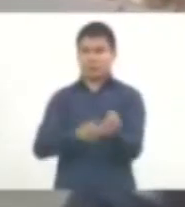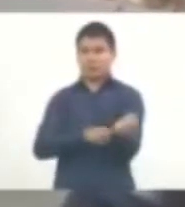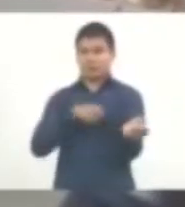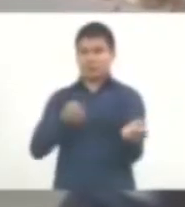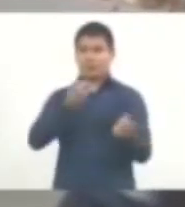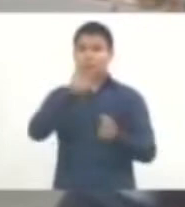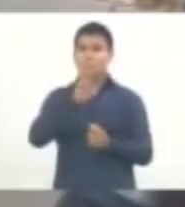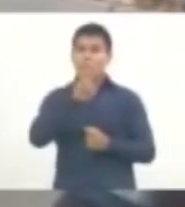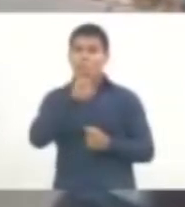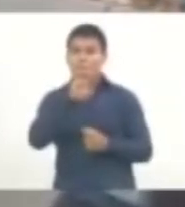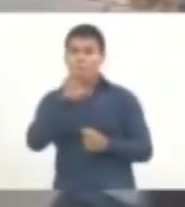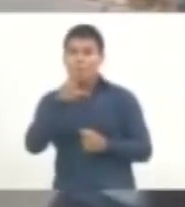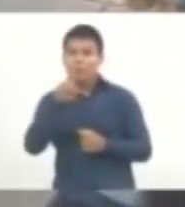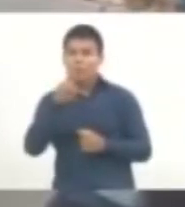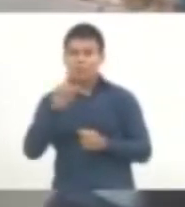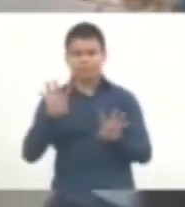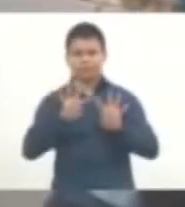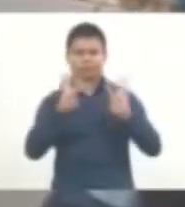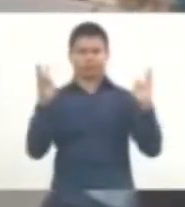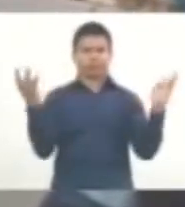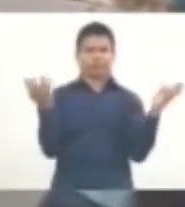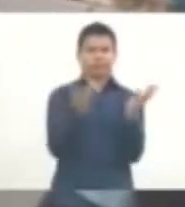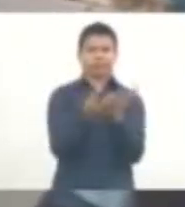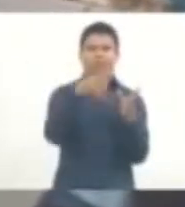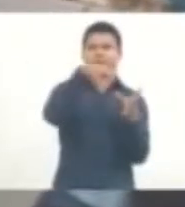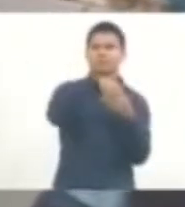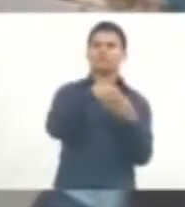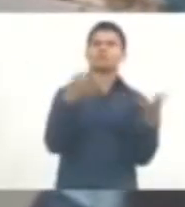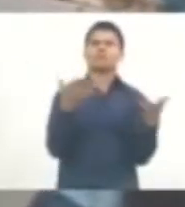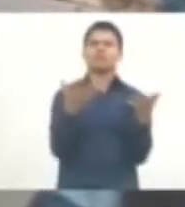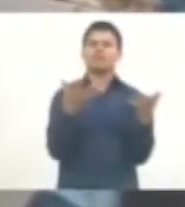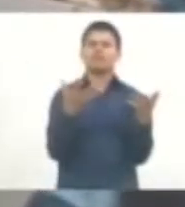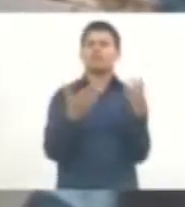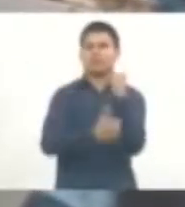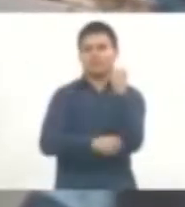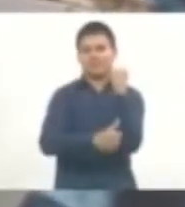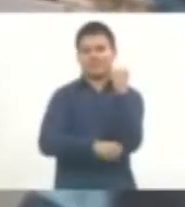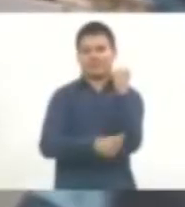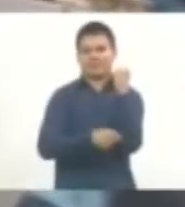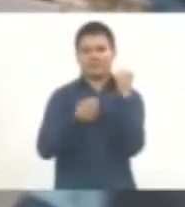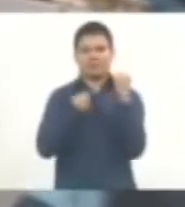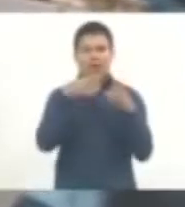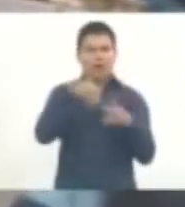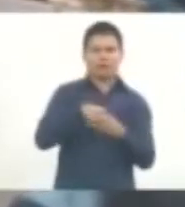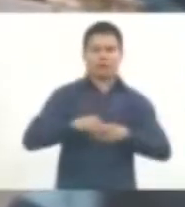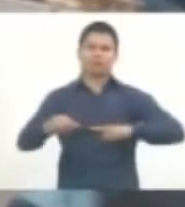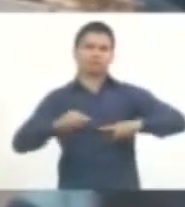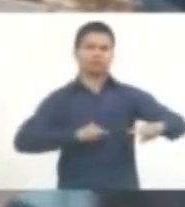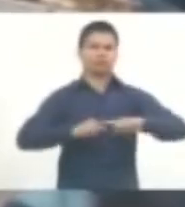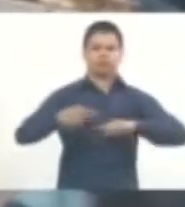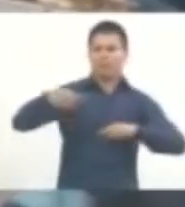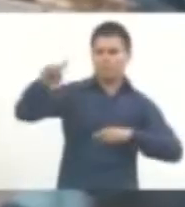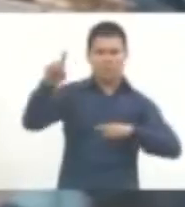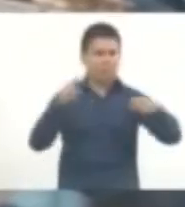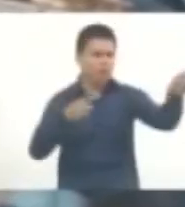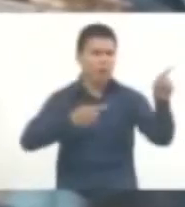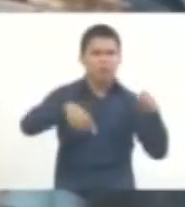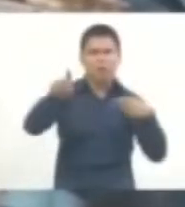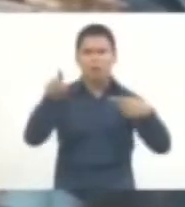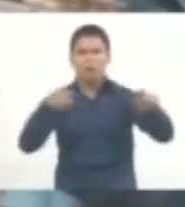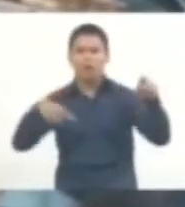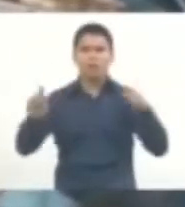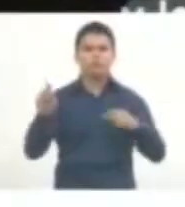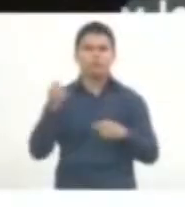en la mal llamada cárcel de máxima seguridad de Cómbita, en Boyacá, desde donde operaban y mostraban su poder, como ellos mismos lo confirman en